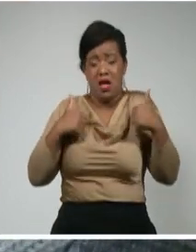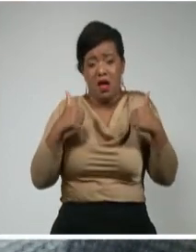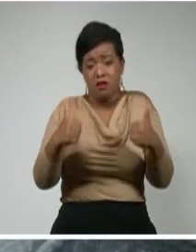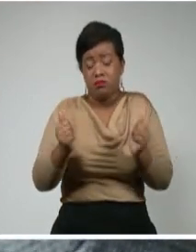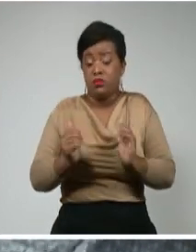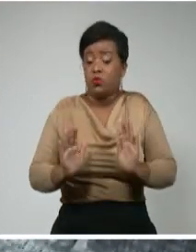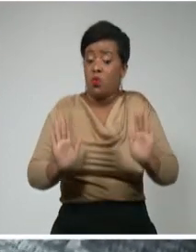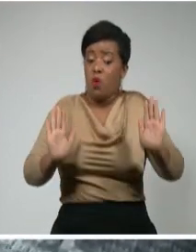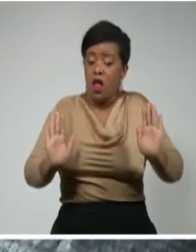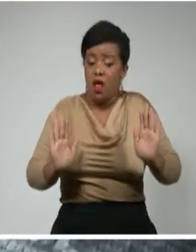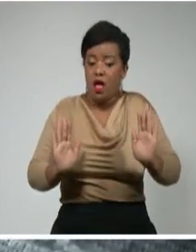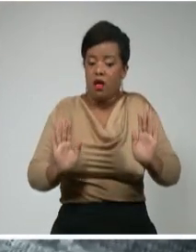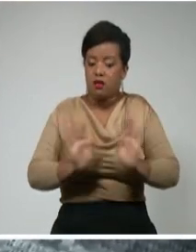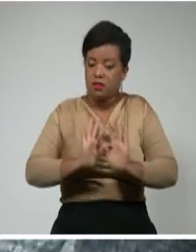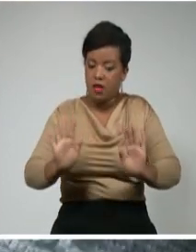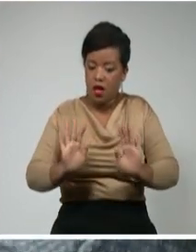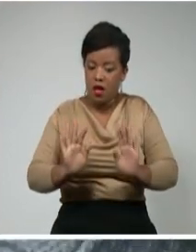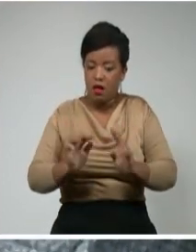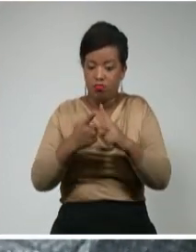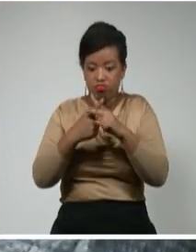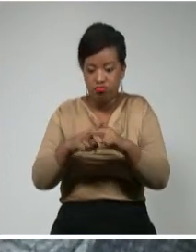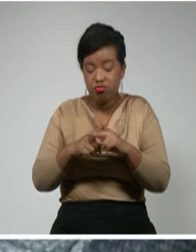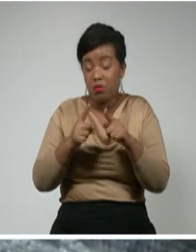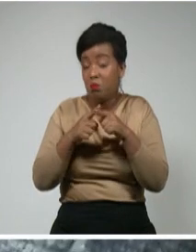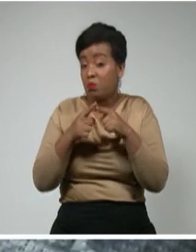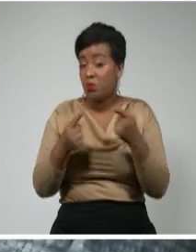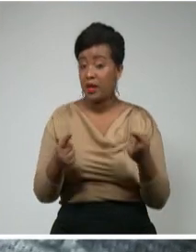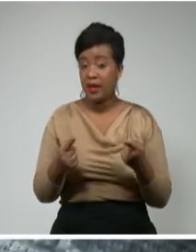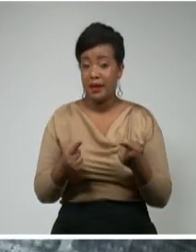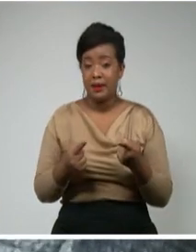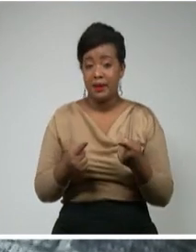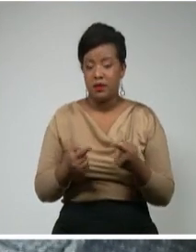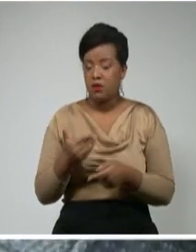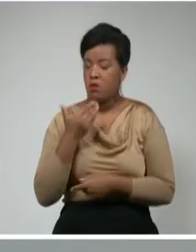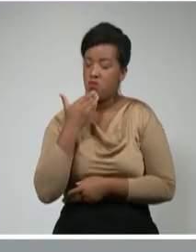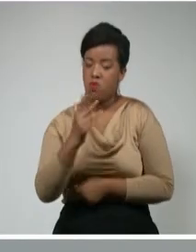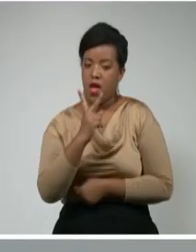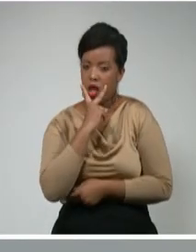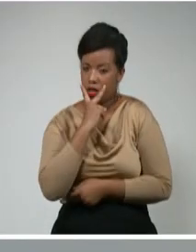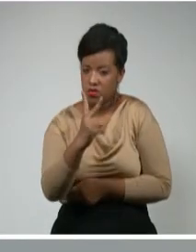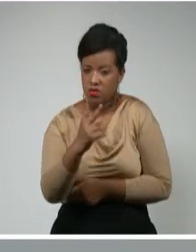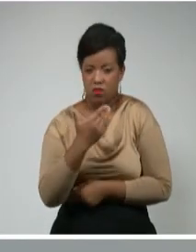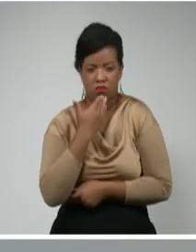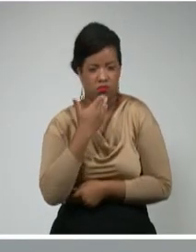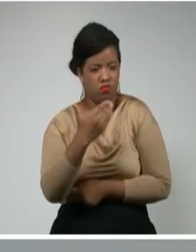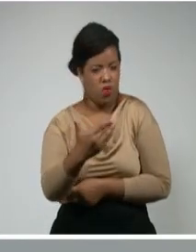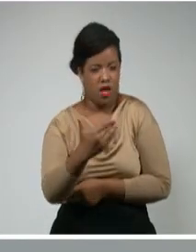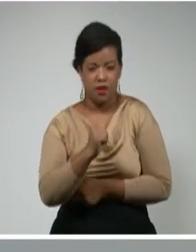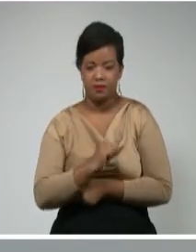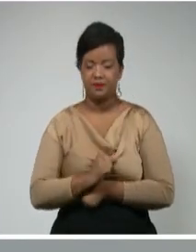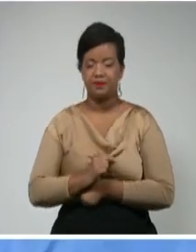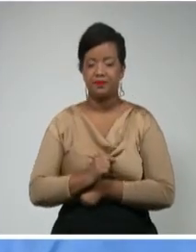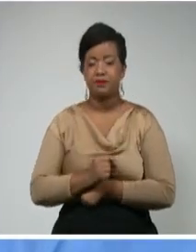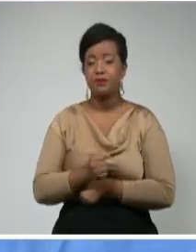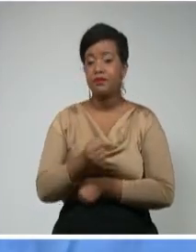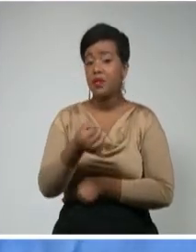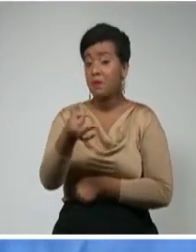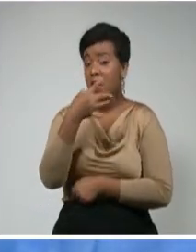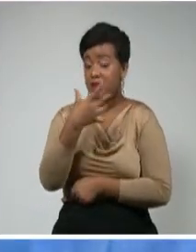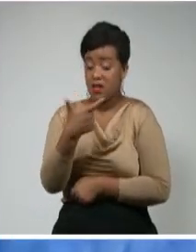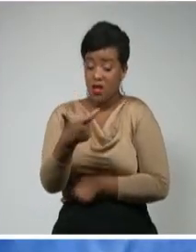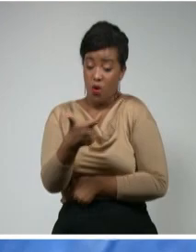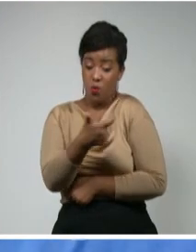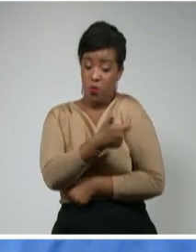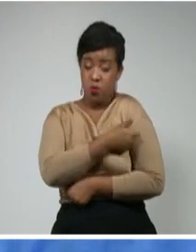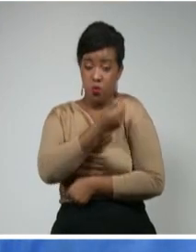vaya porque sinceramente es muy buena la consulta. El medicamento cubano es un factor de